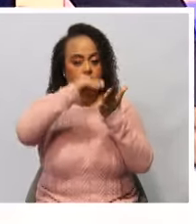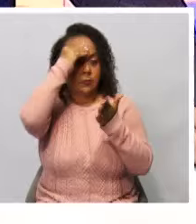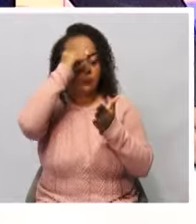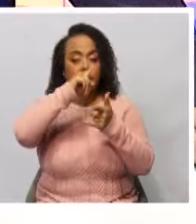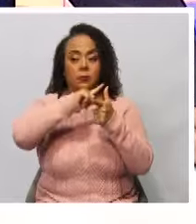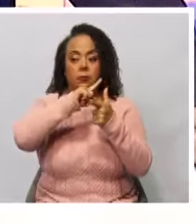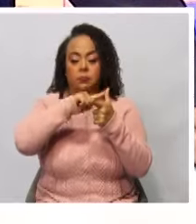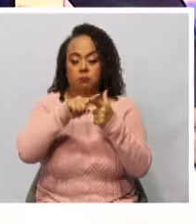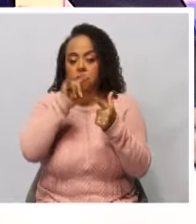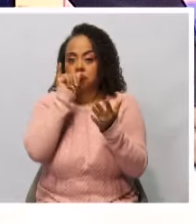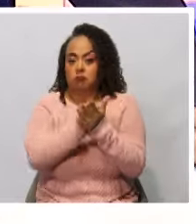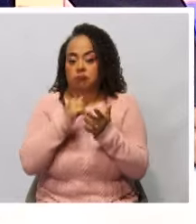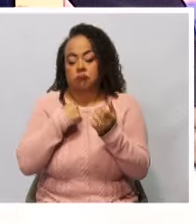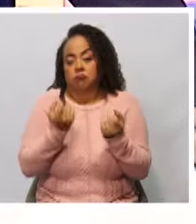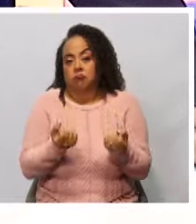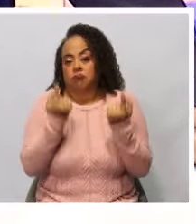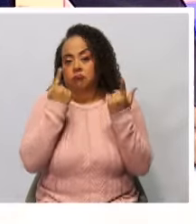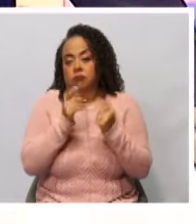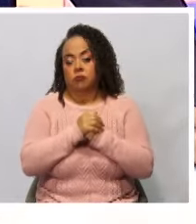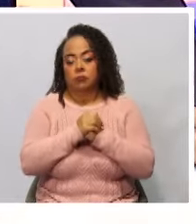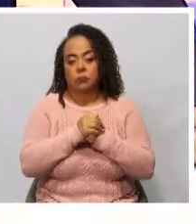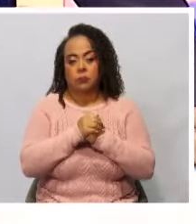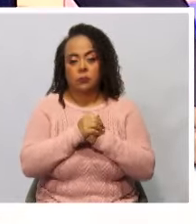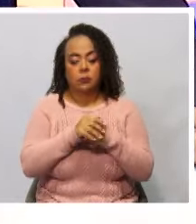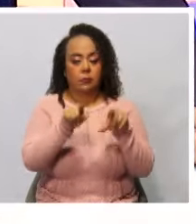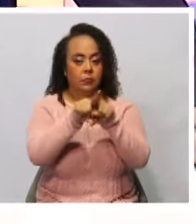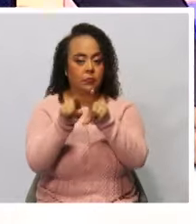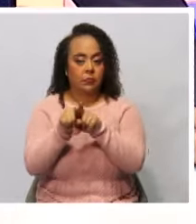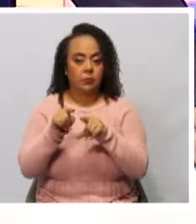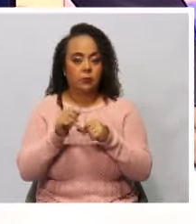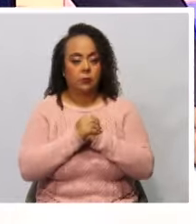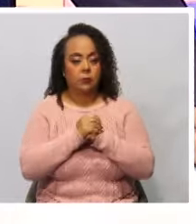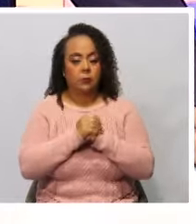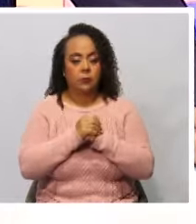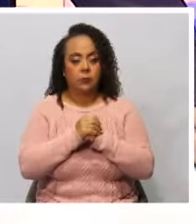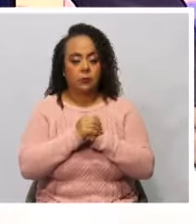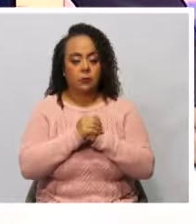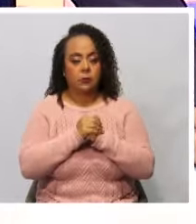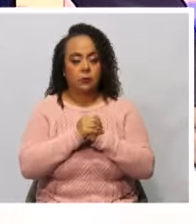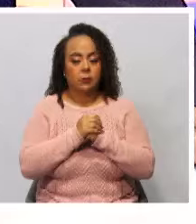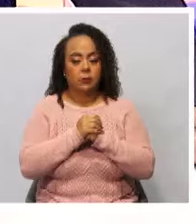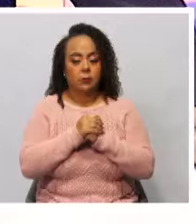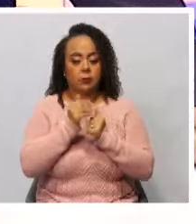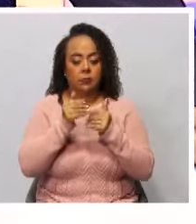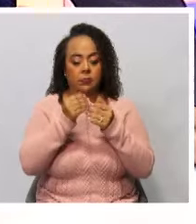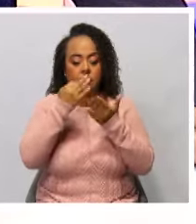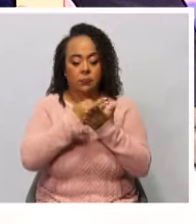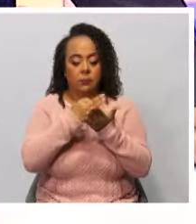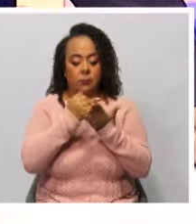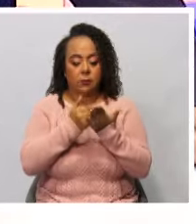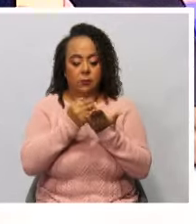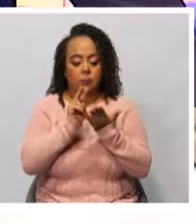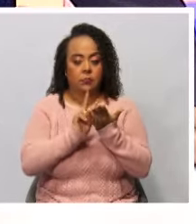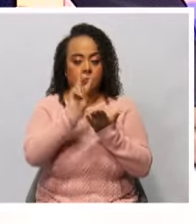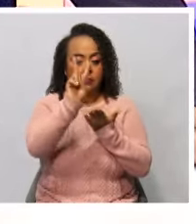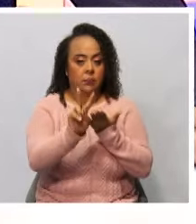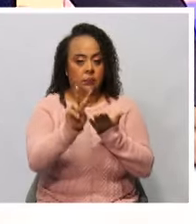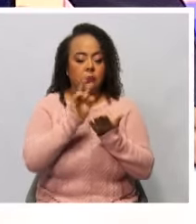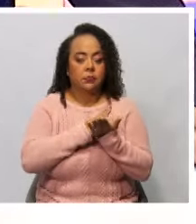Así es como yo entiendo esa dinámica. Además, el paso de la frontera, vamos a Santa